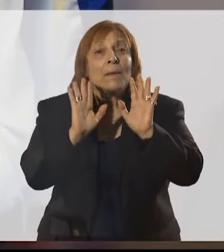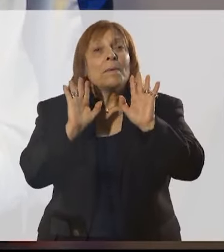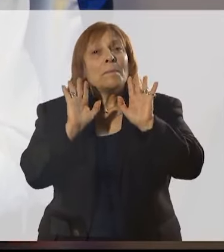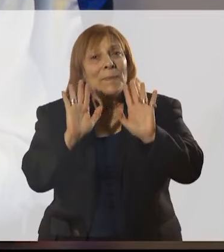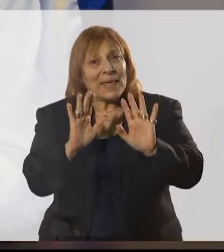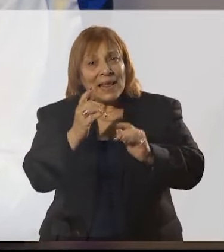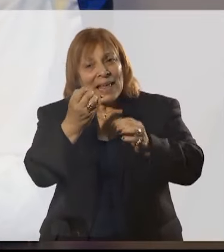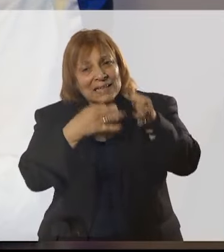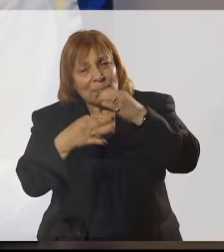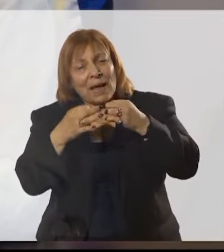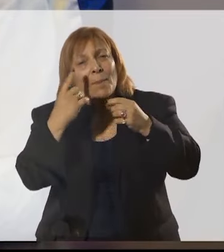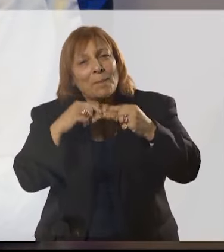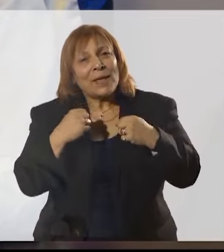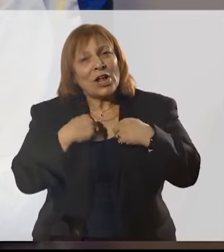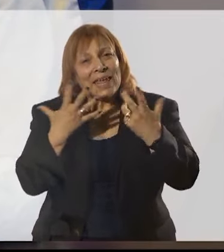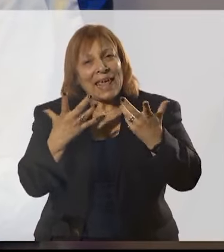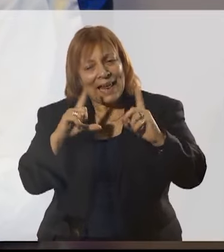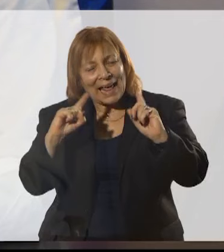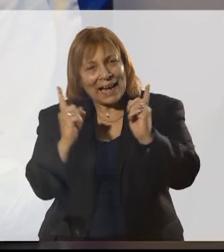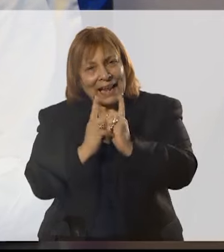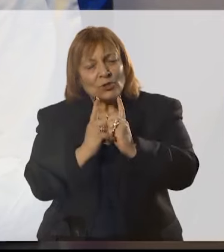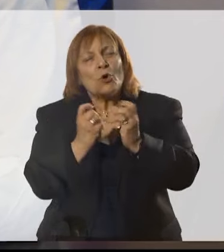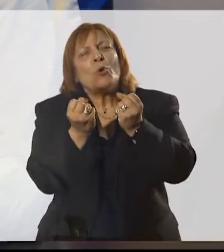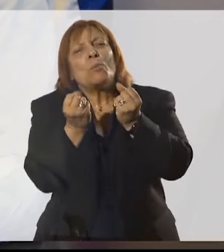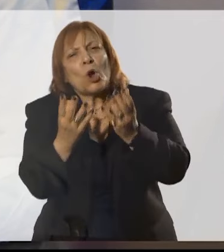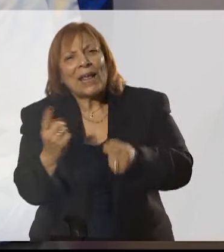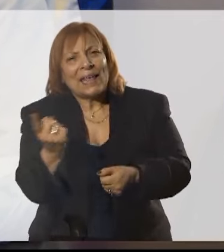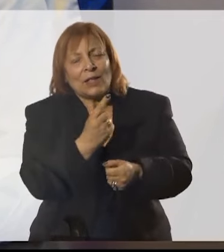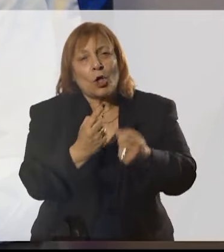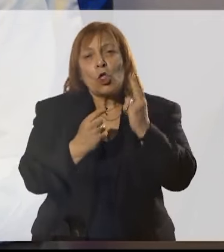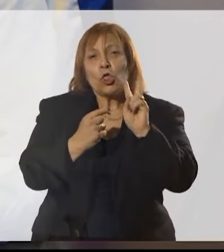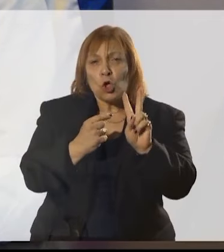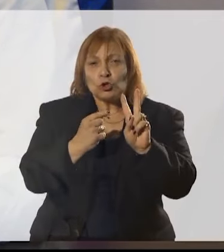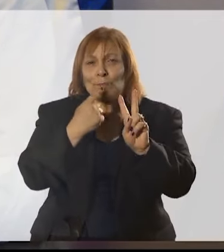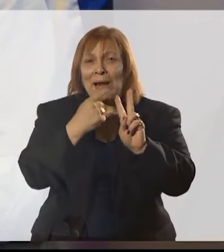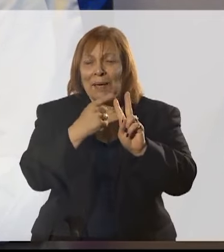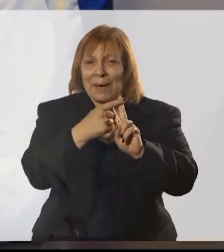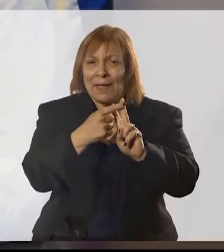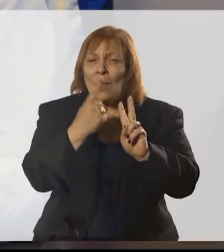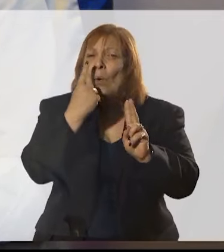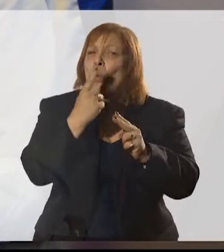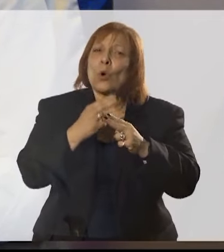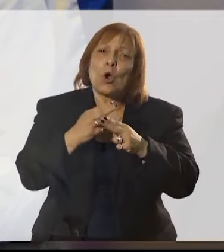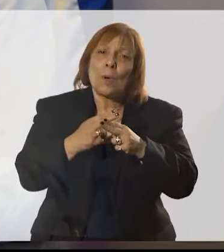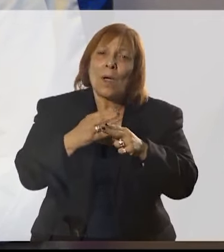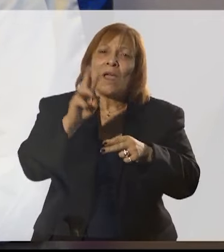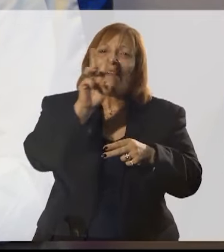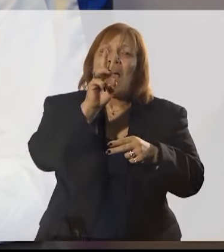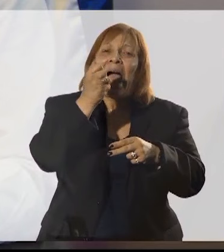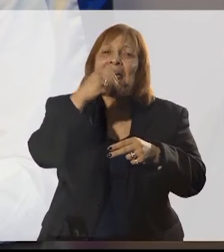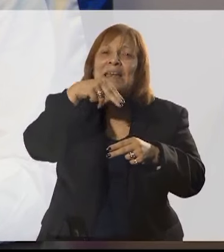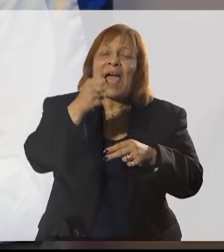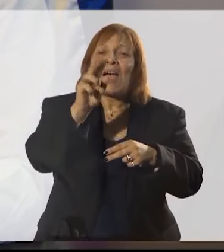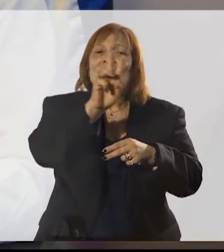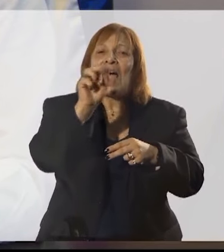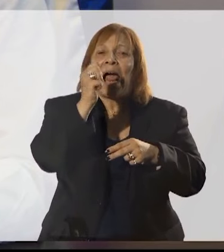palabras sin embargo permítanme sintetizar esas razones en dos palabras en un nombre